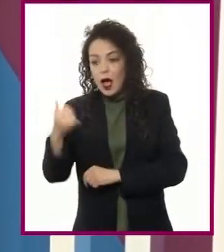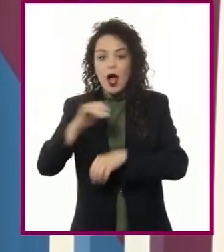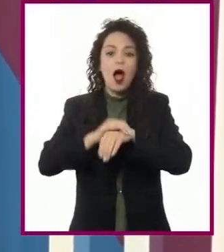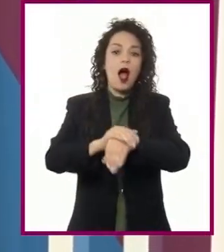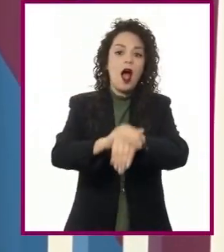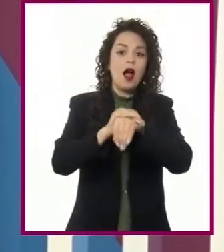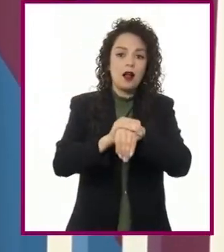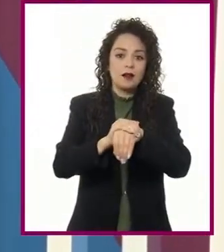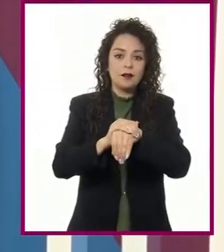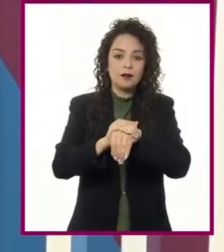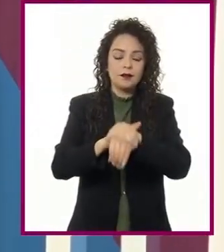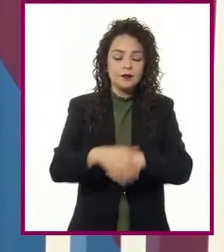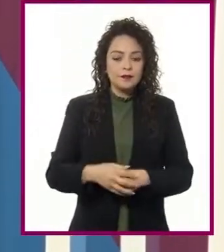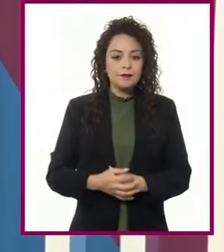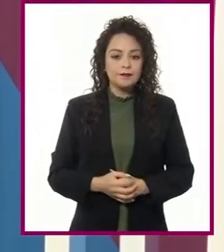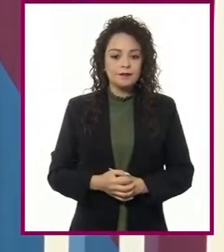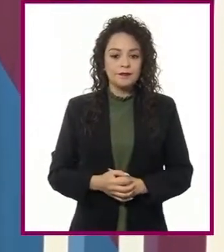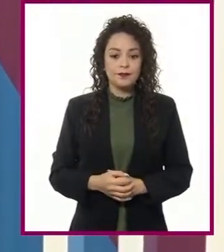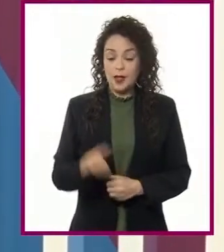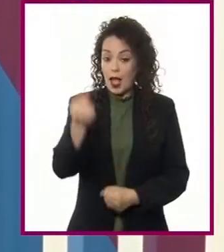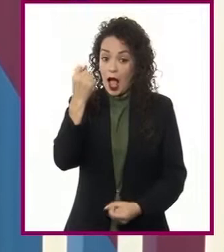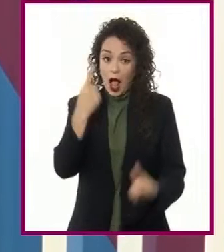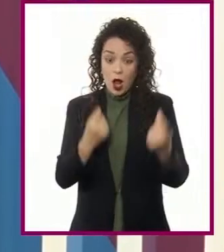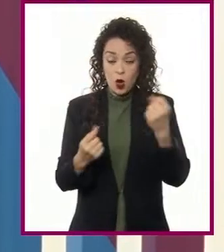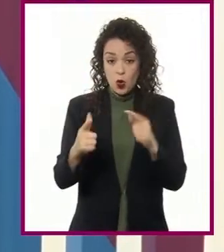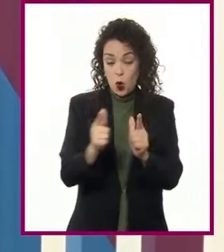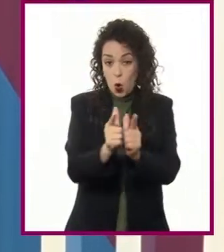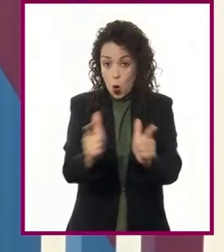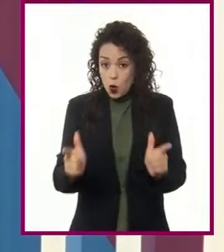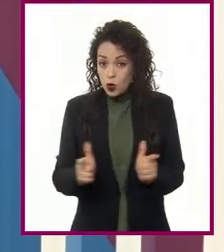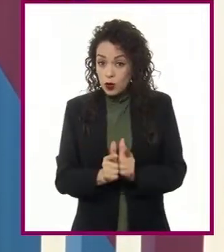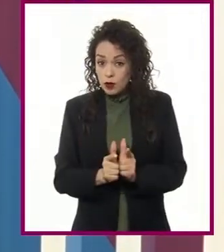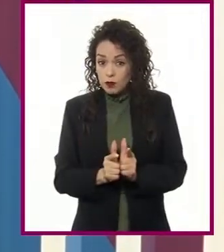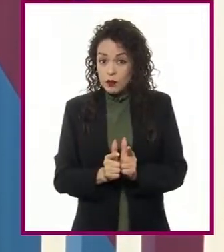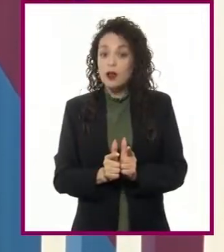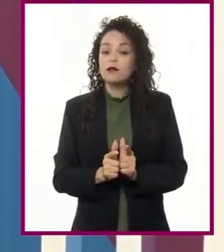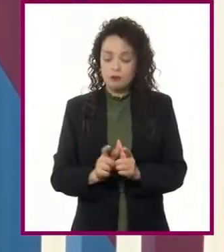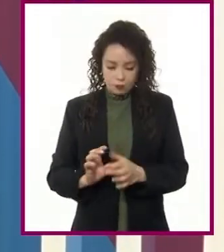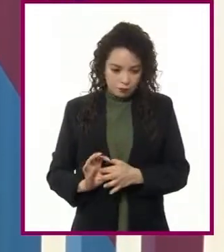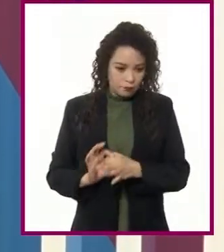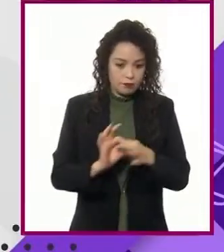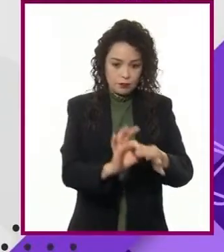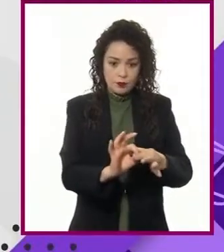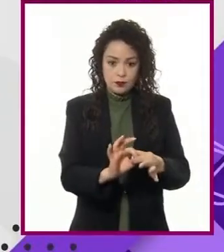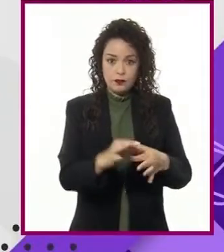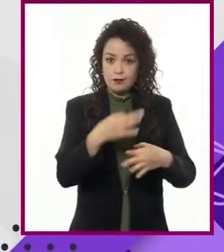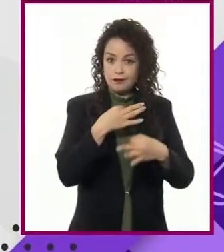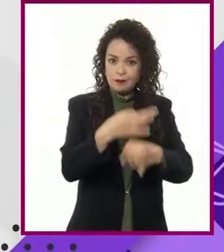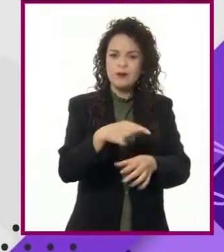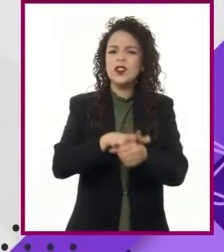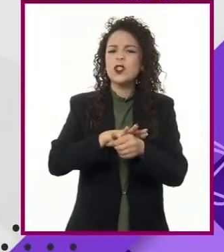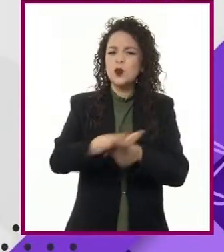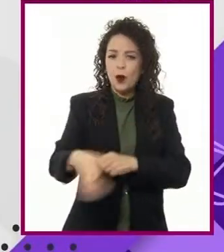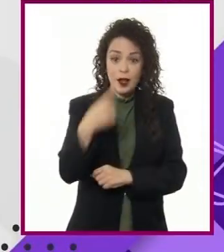formado. Algunos de los grupos que nos influyen principalmente son